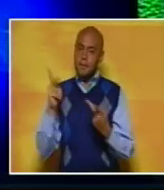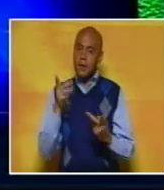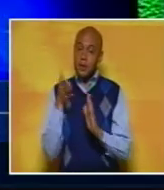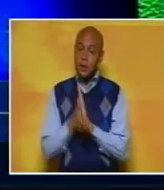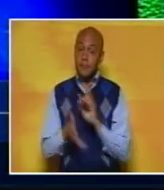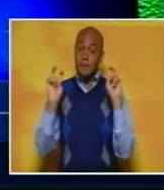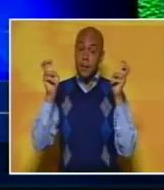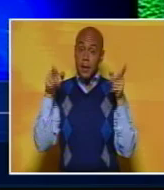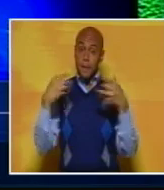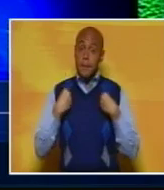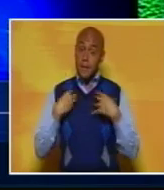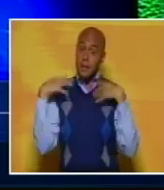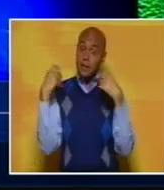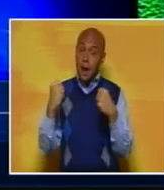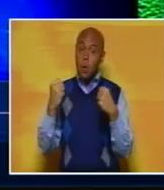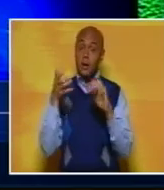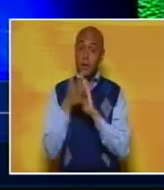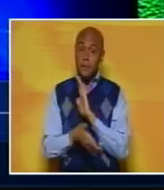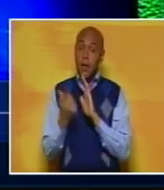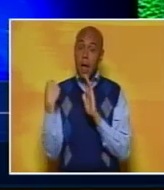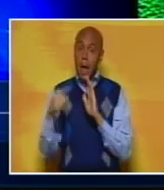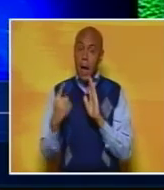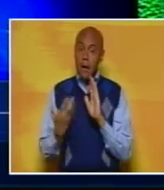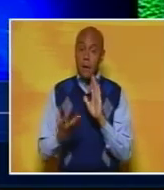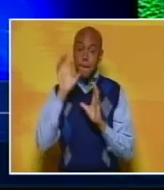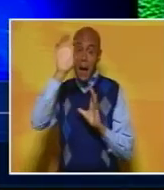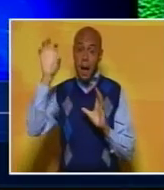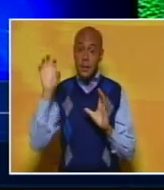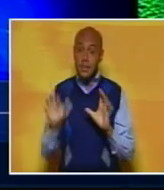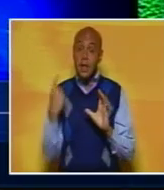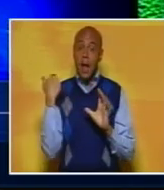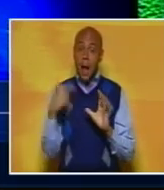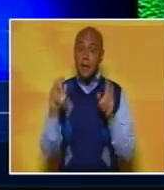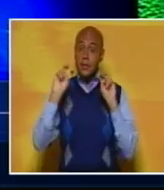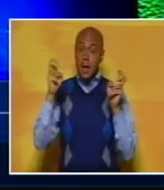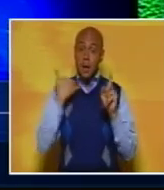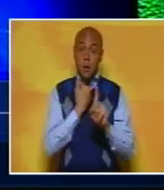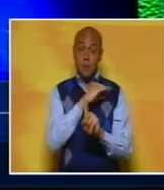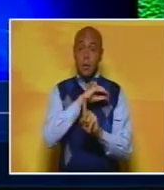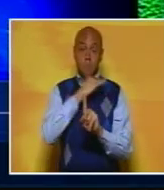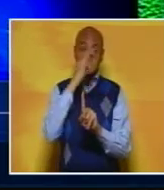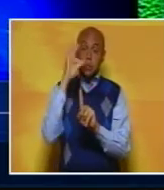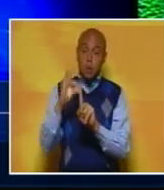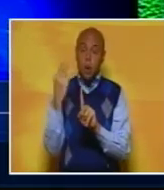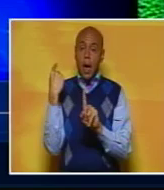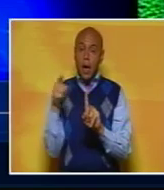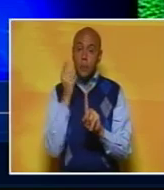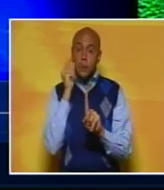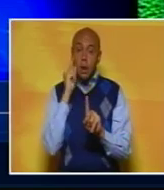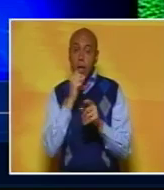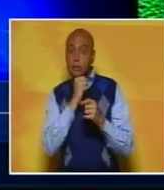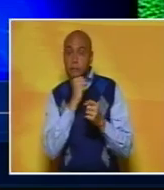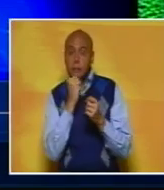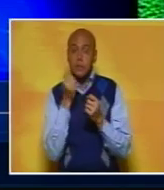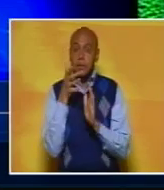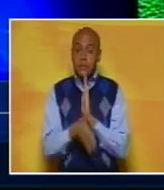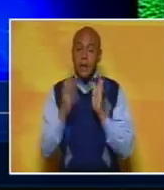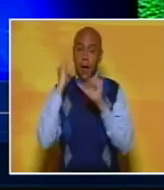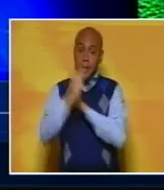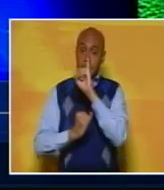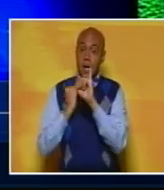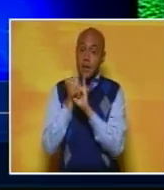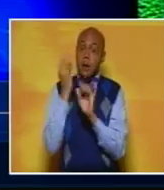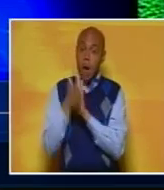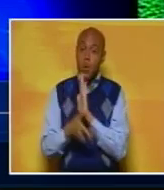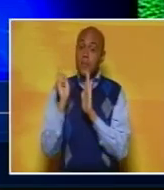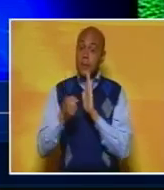Bienvenidos a Vida y Salud. Con el aumento de países con casos de coronavirus, crece la alarma internacional. Es esencial tener una